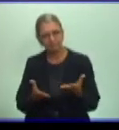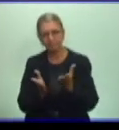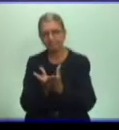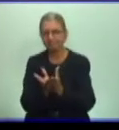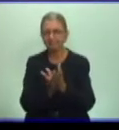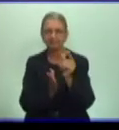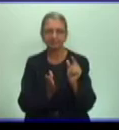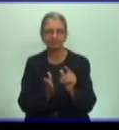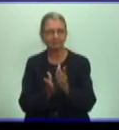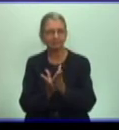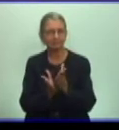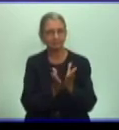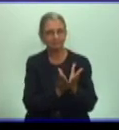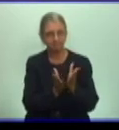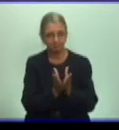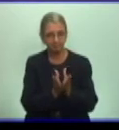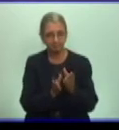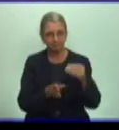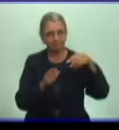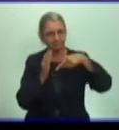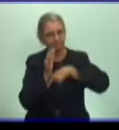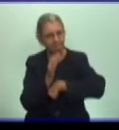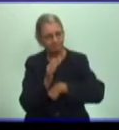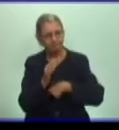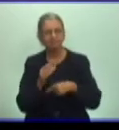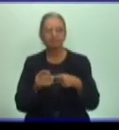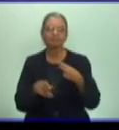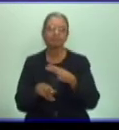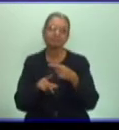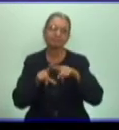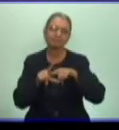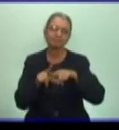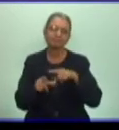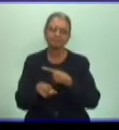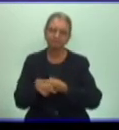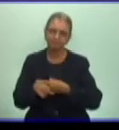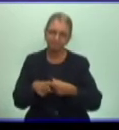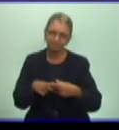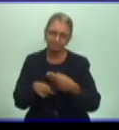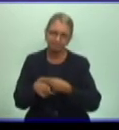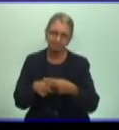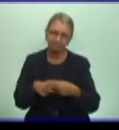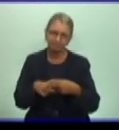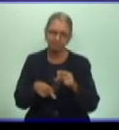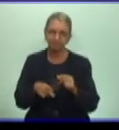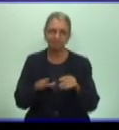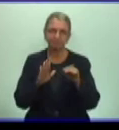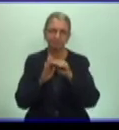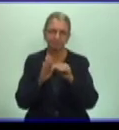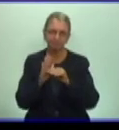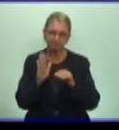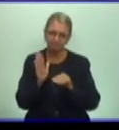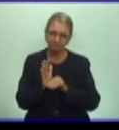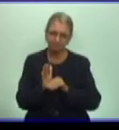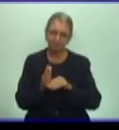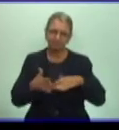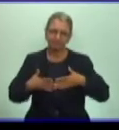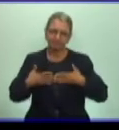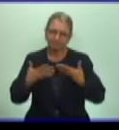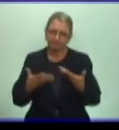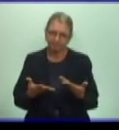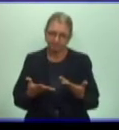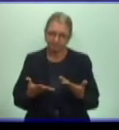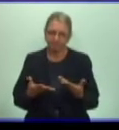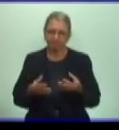con profundidad los contenidos de historia, la metodología y aportar de manera sincera, con